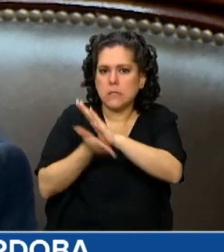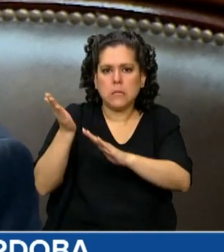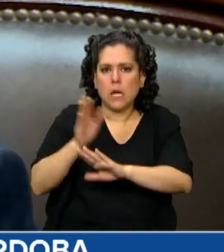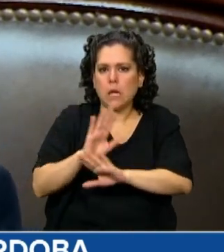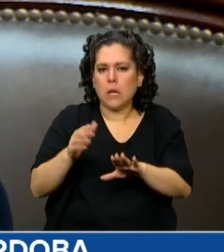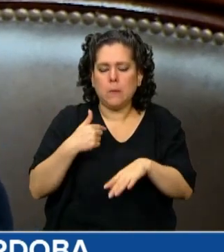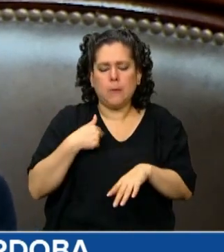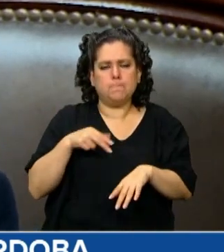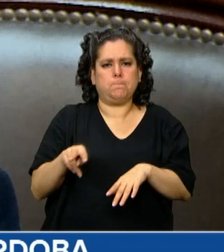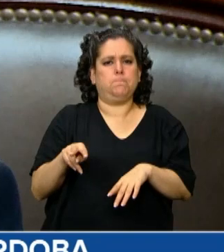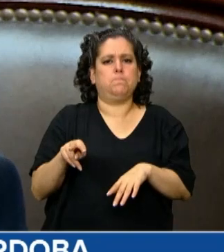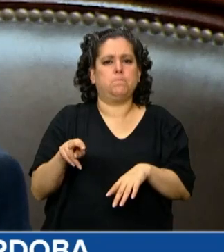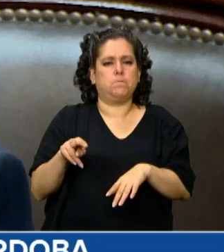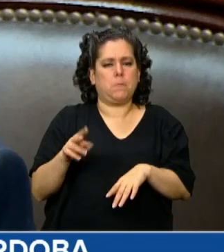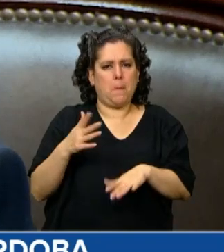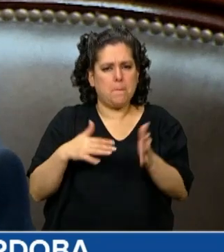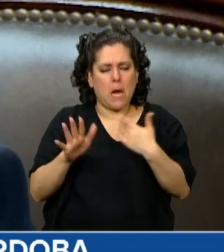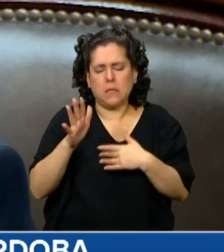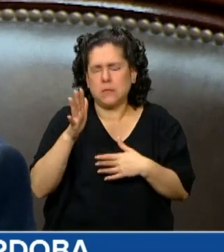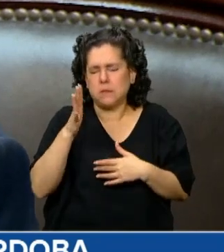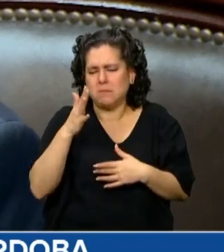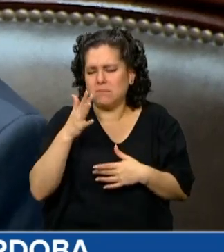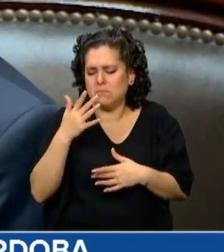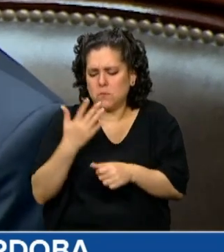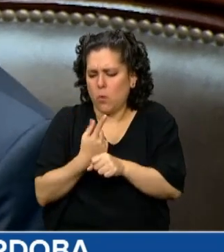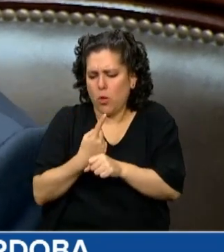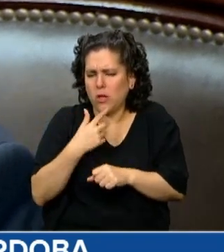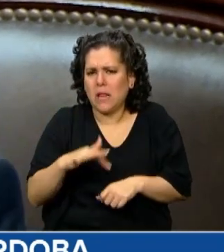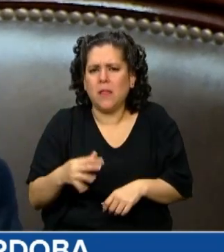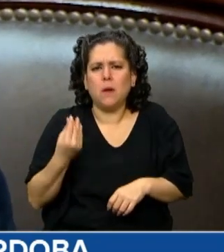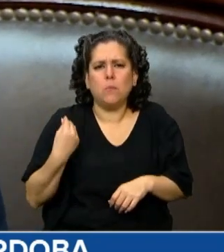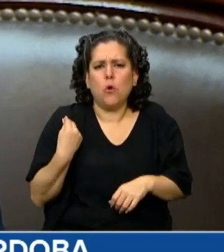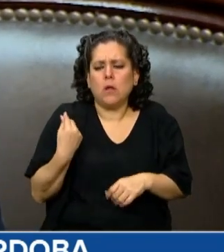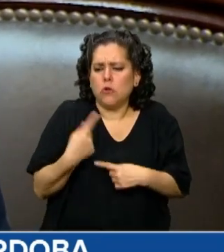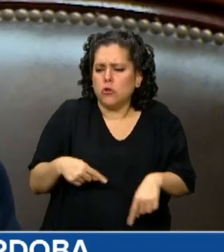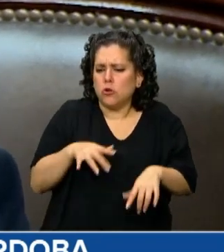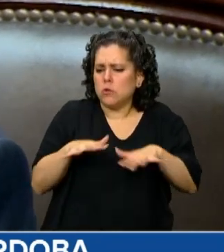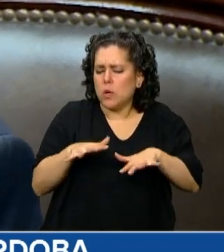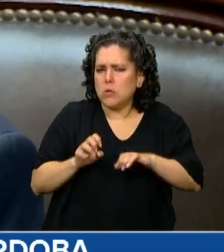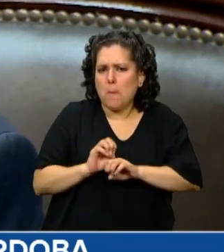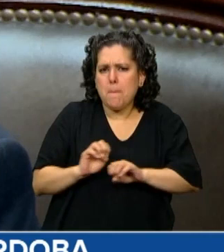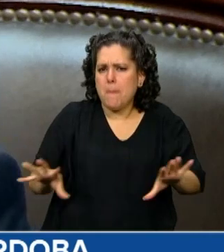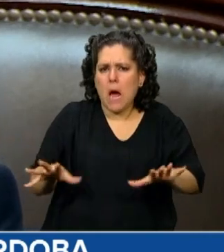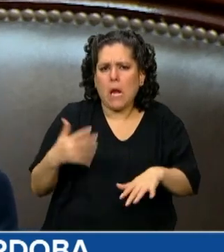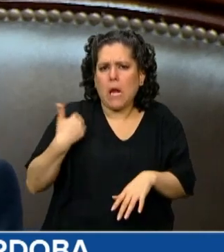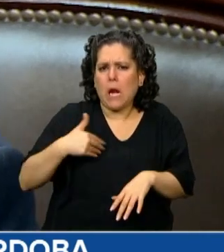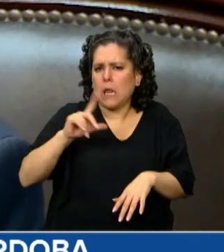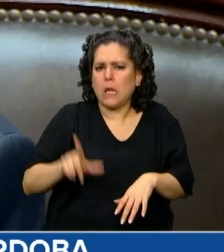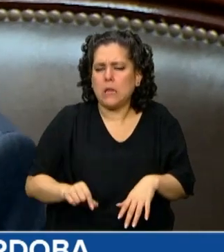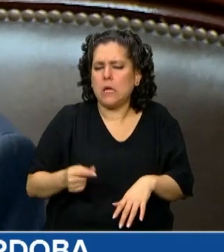Más me cuesta aún dimensionar cuán mal hemos hecho las cosas en la Argentina, que veo que